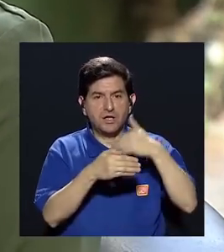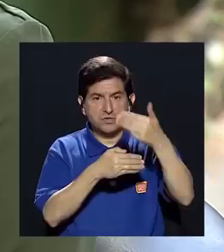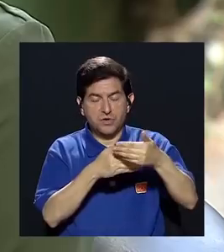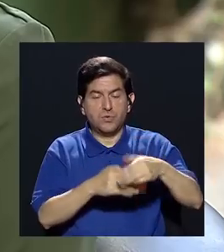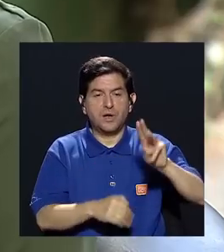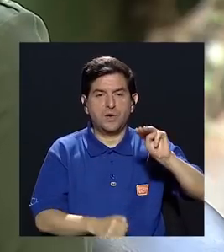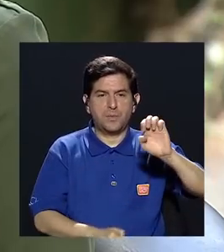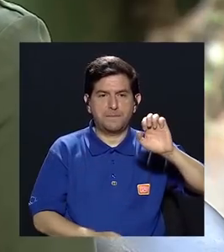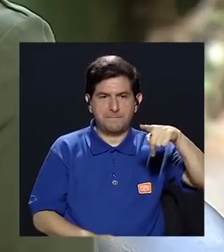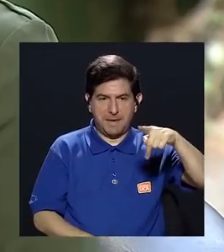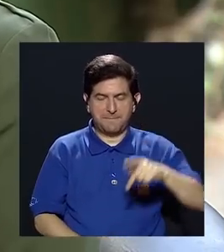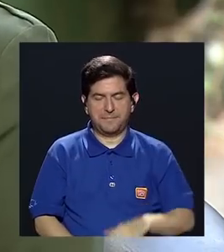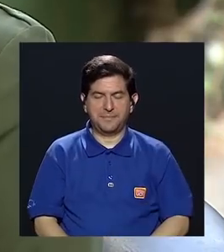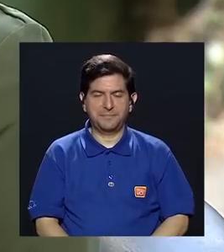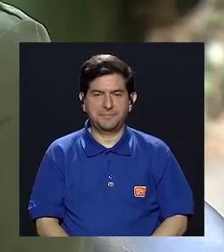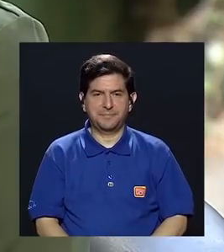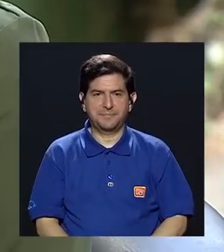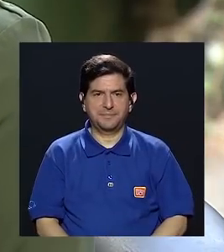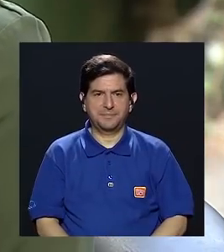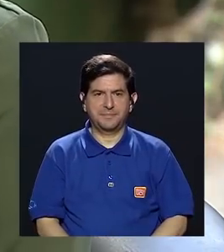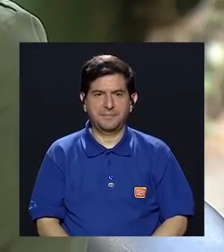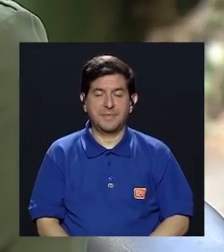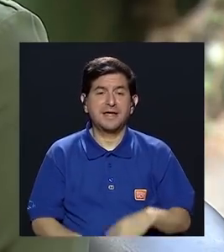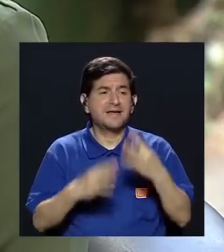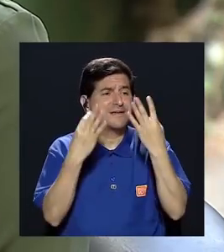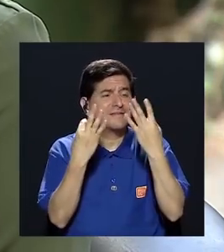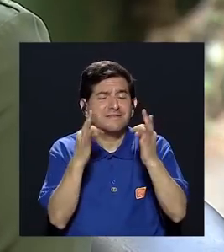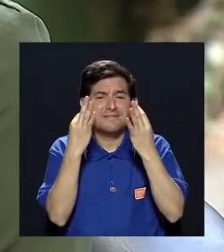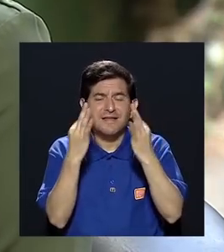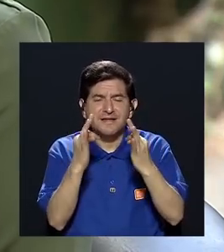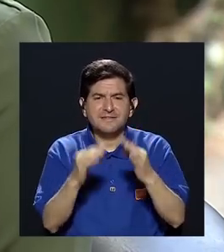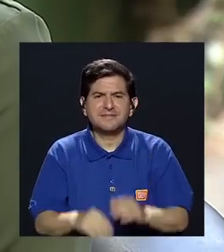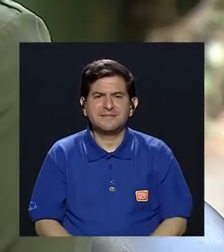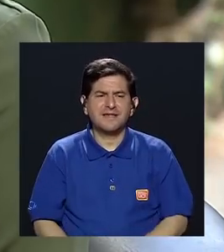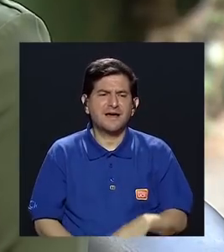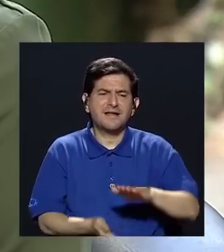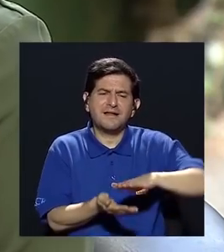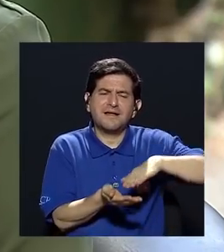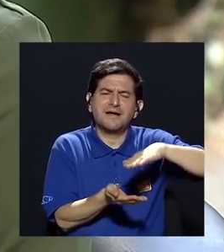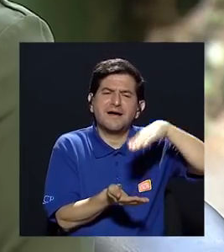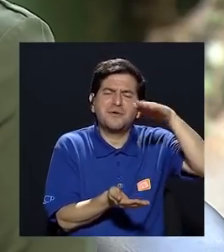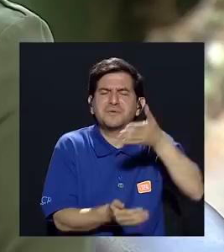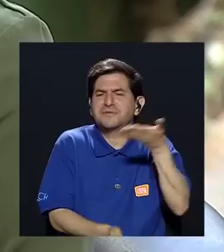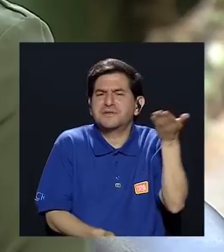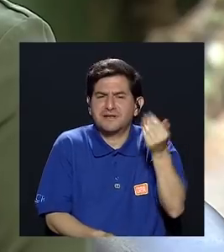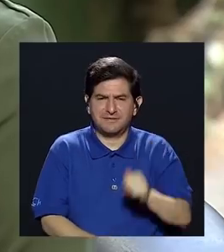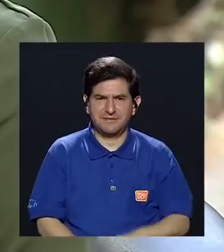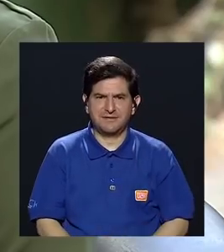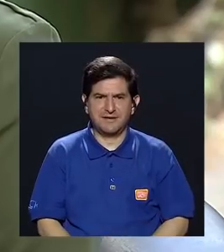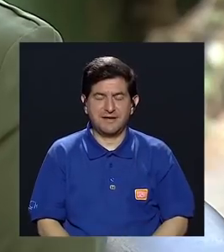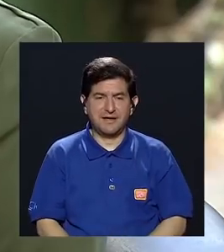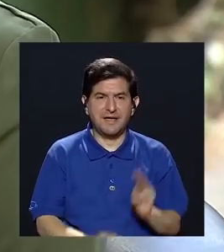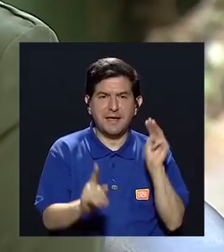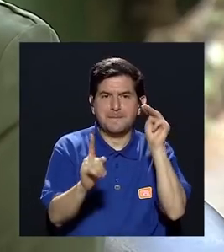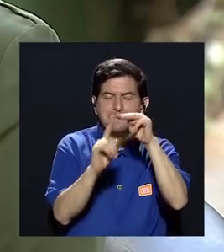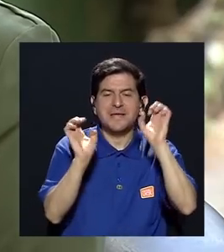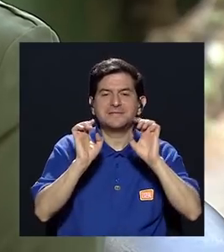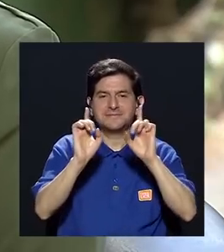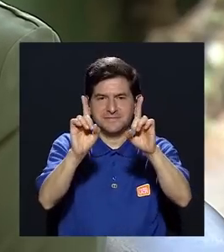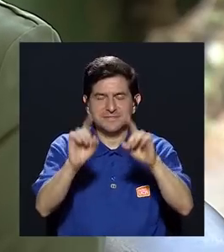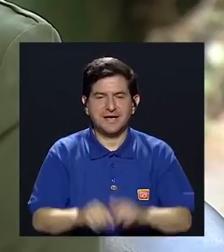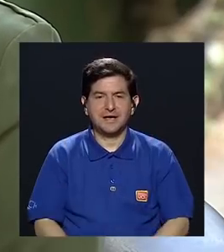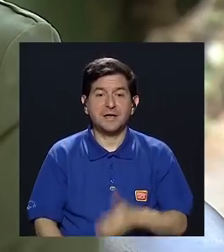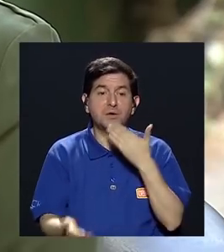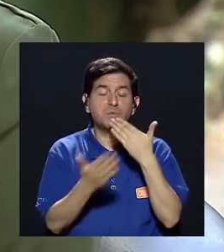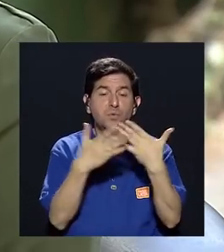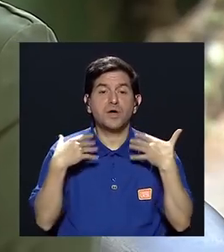MEP, ¿verdad? Los más pequeños. Y tratar de aumentar nuestros mensajes educativos